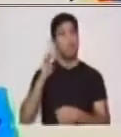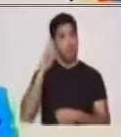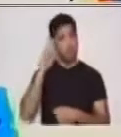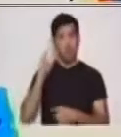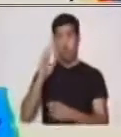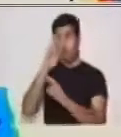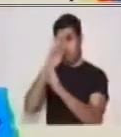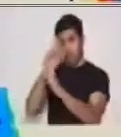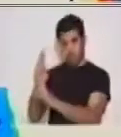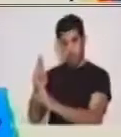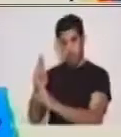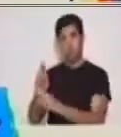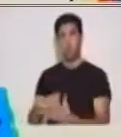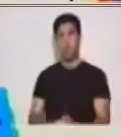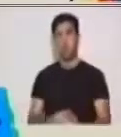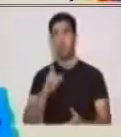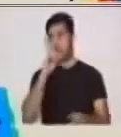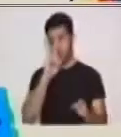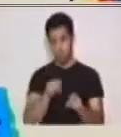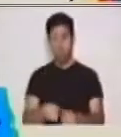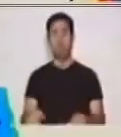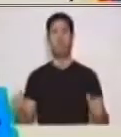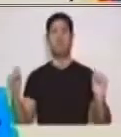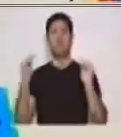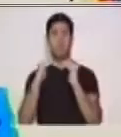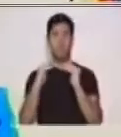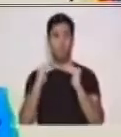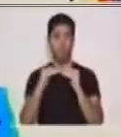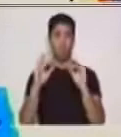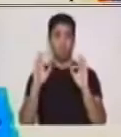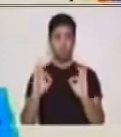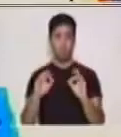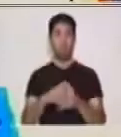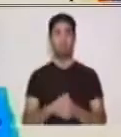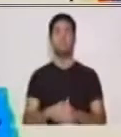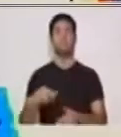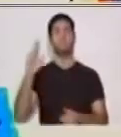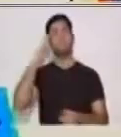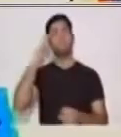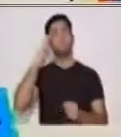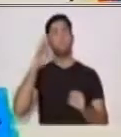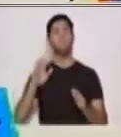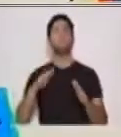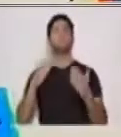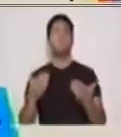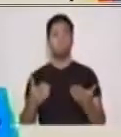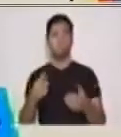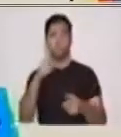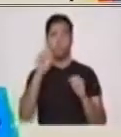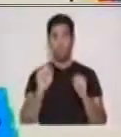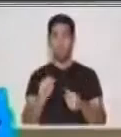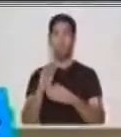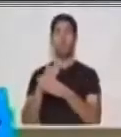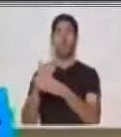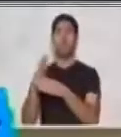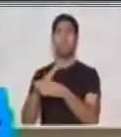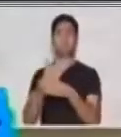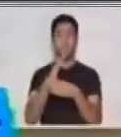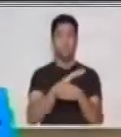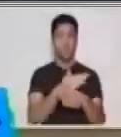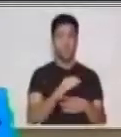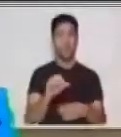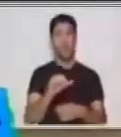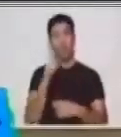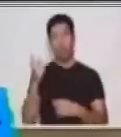el respeto y la igualdad. También te recuerdo que puedas compartir con otras personas, con